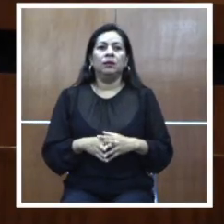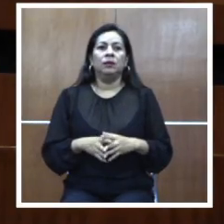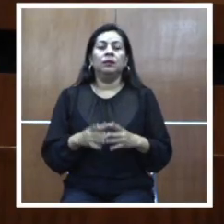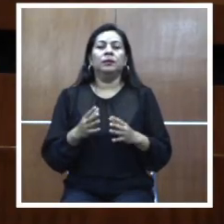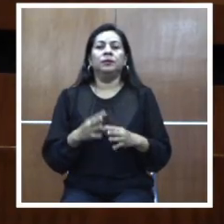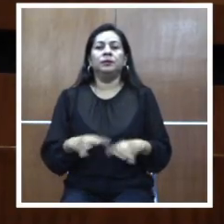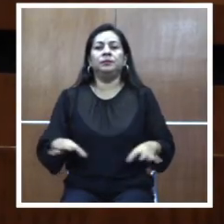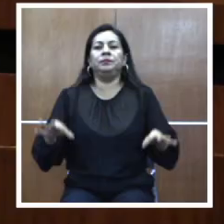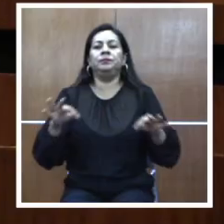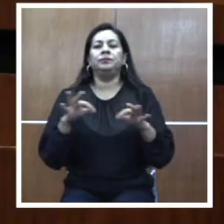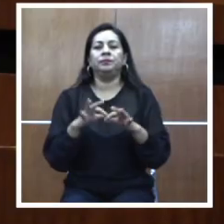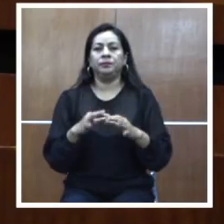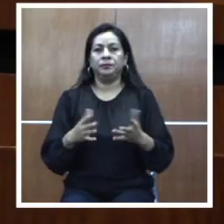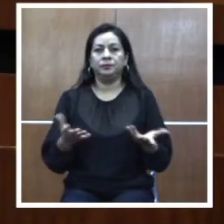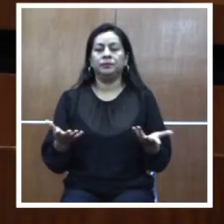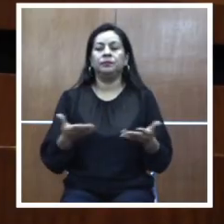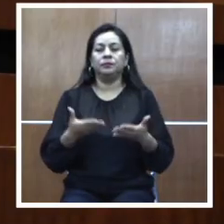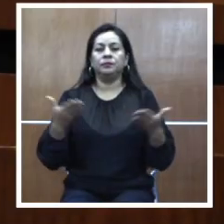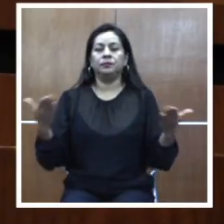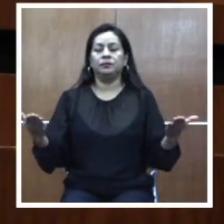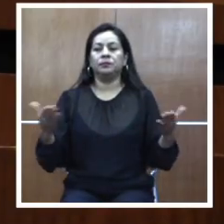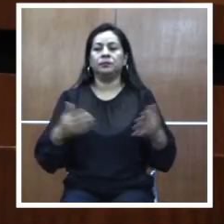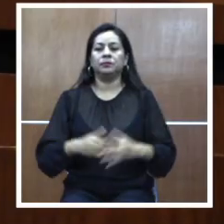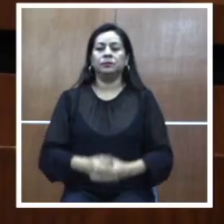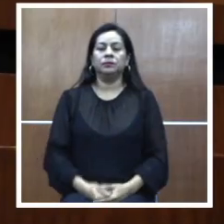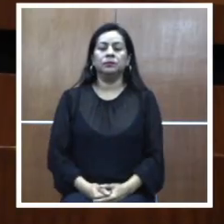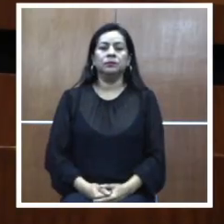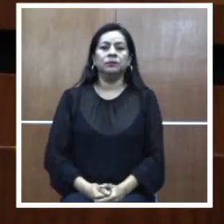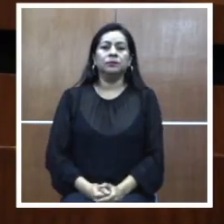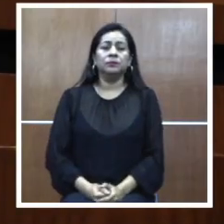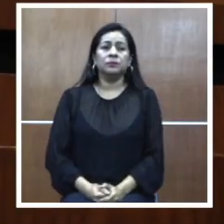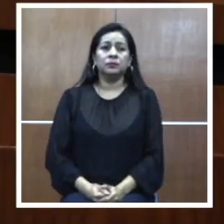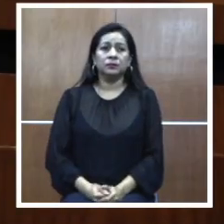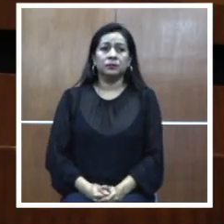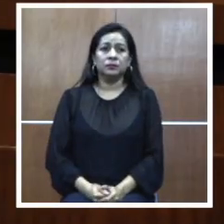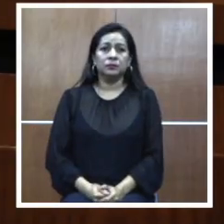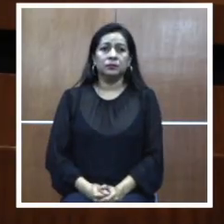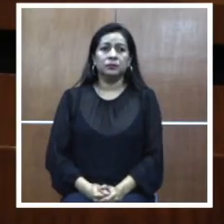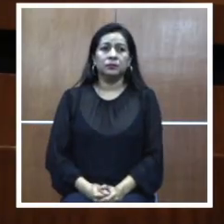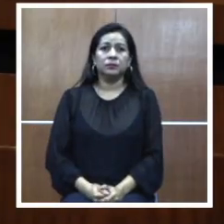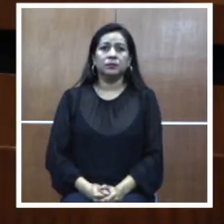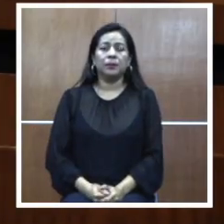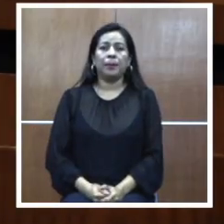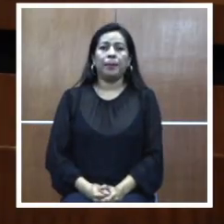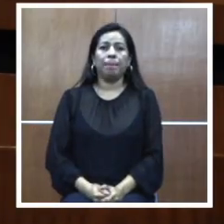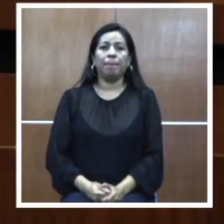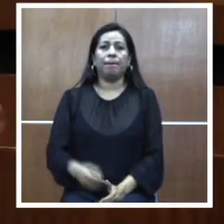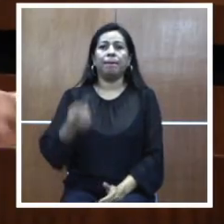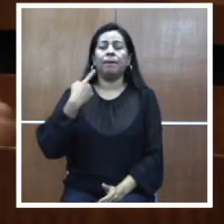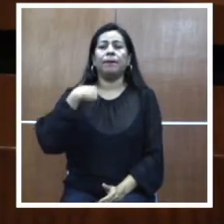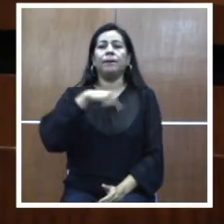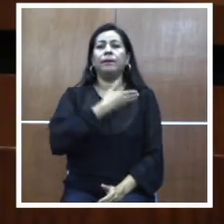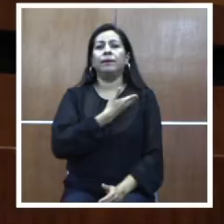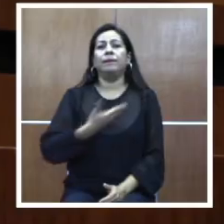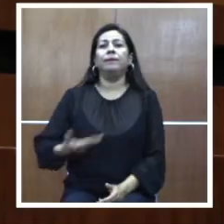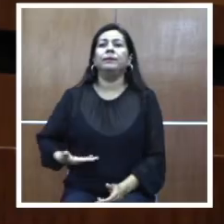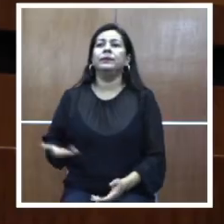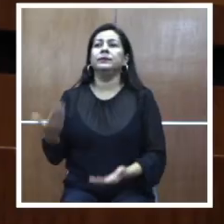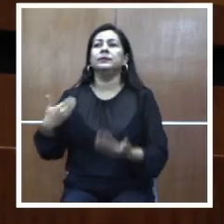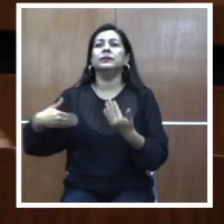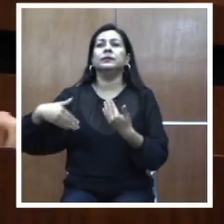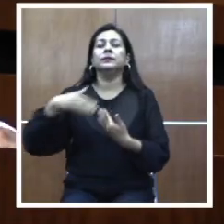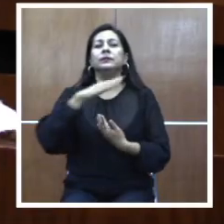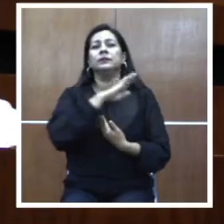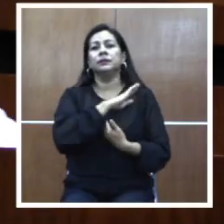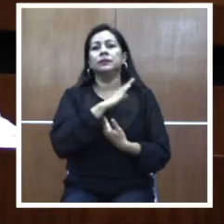decisivo, estos momentos. De manera prudente, nuestra presidenta ha apostado por el